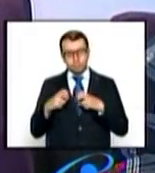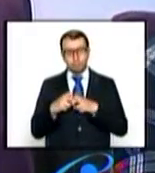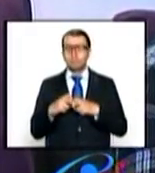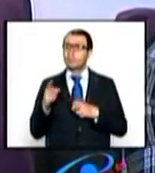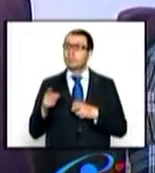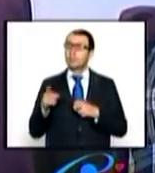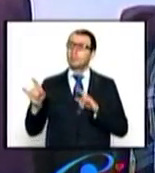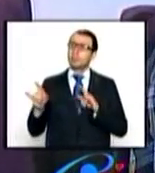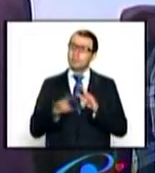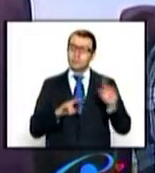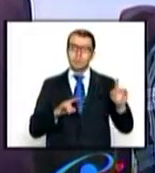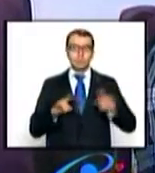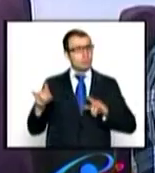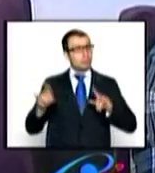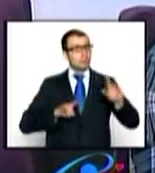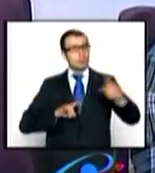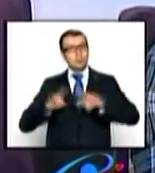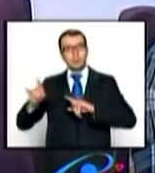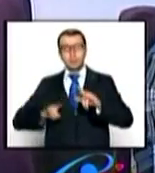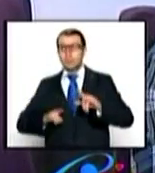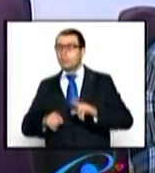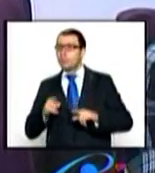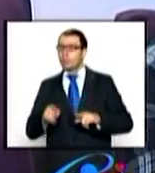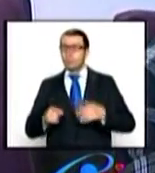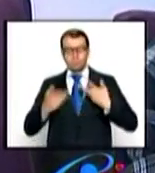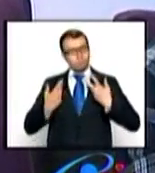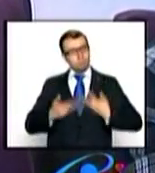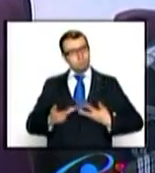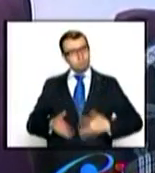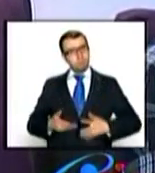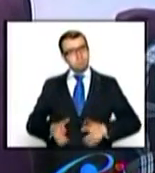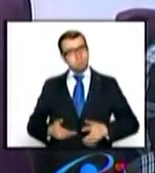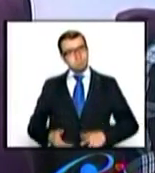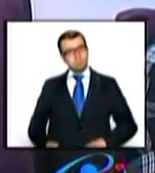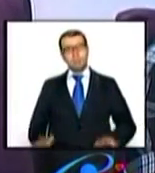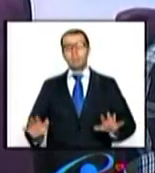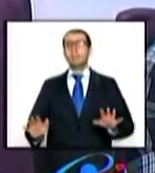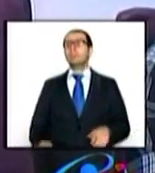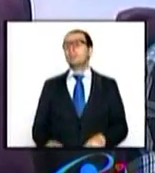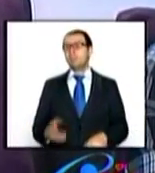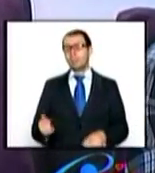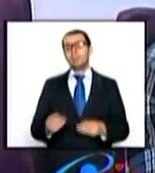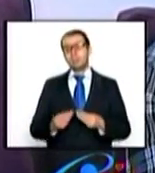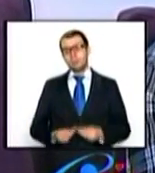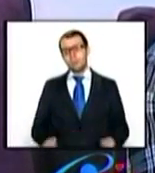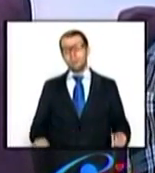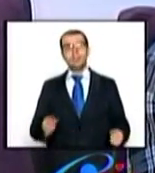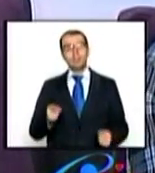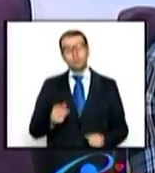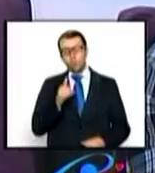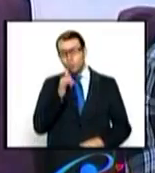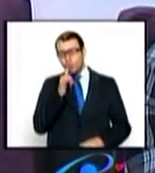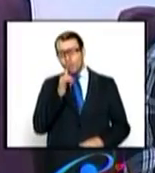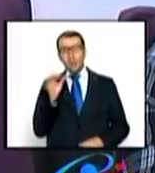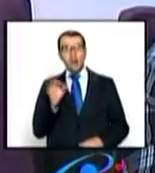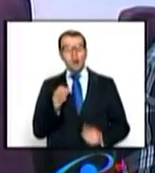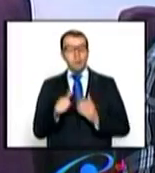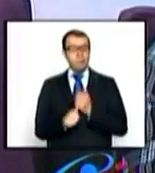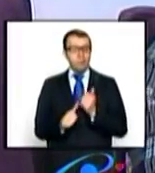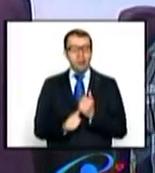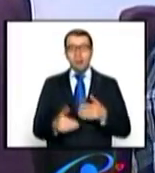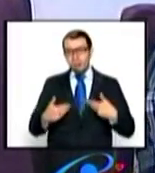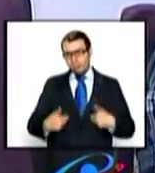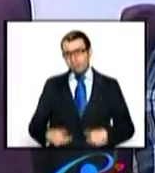sustancias químicas, esos metales pesados, y sacándolos del cuerpo para que sean eliminados ya sea por la orina o por la materia fecal.